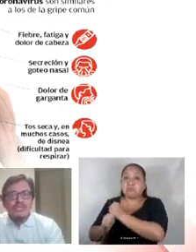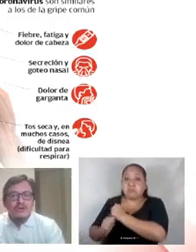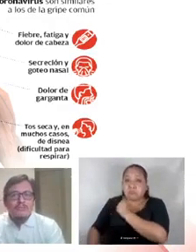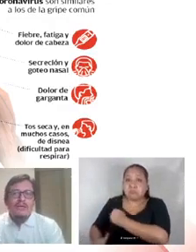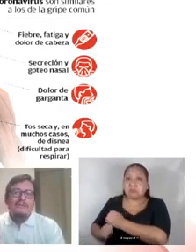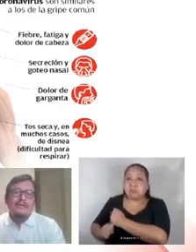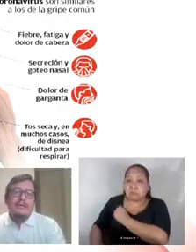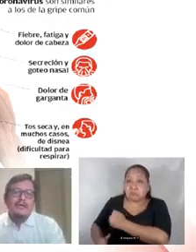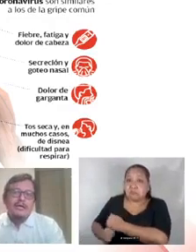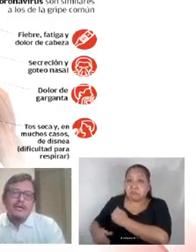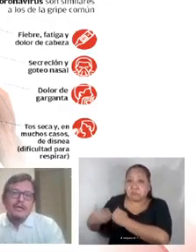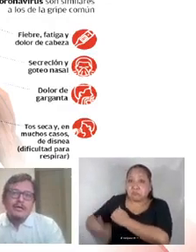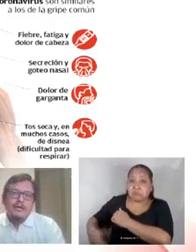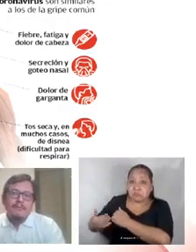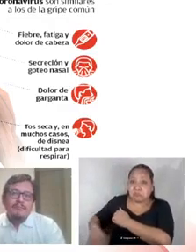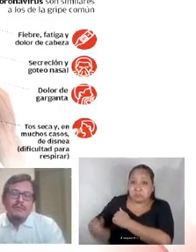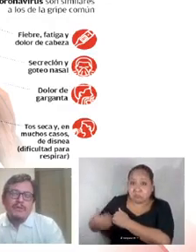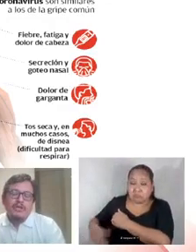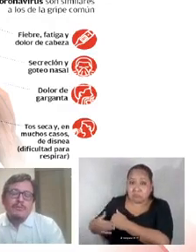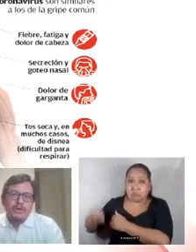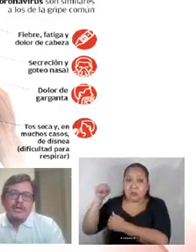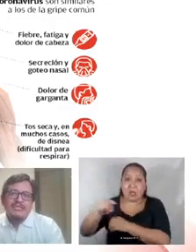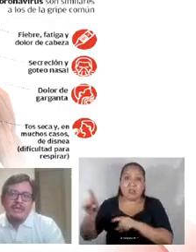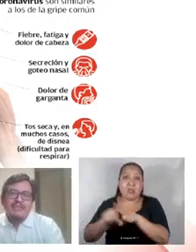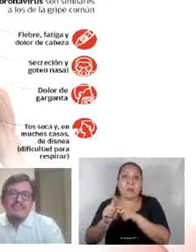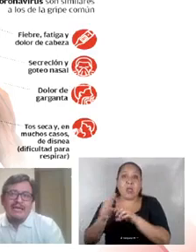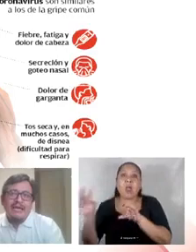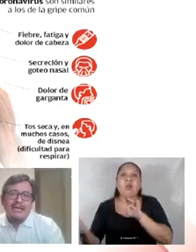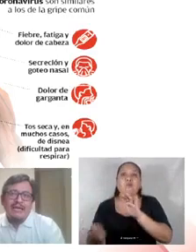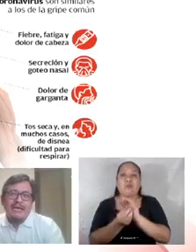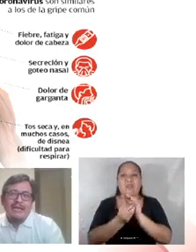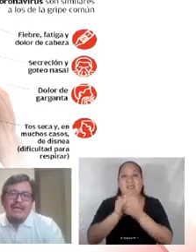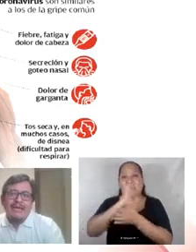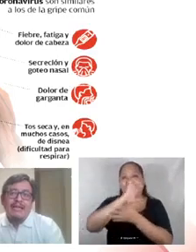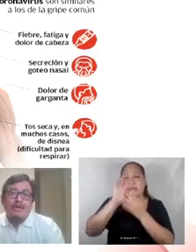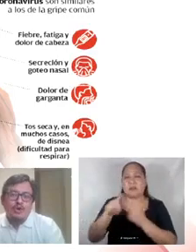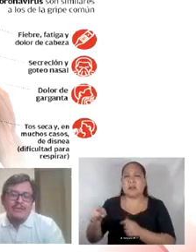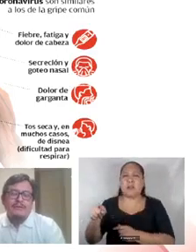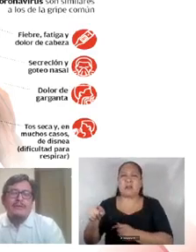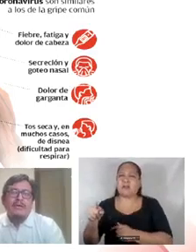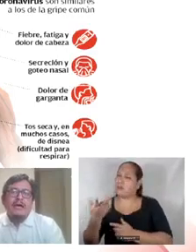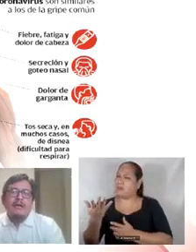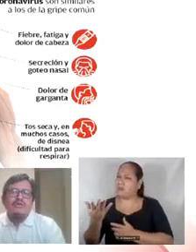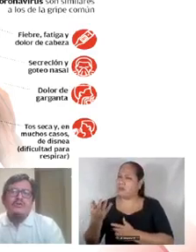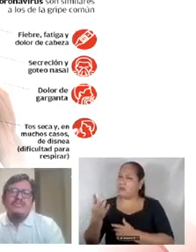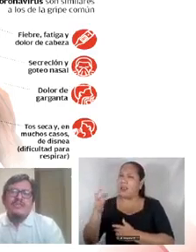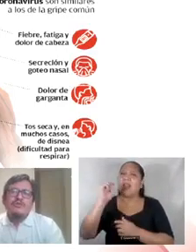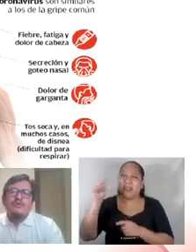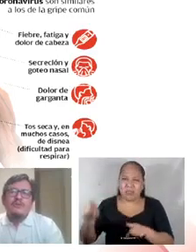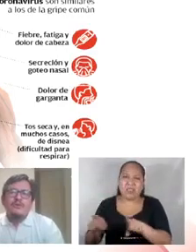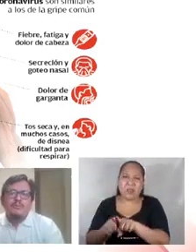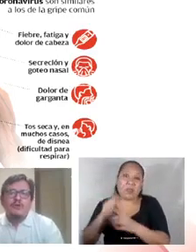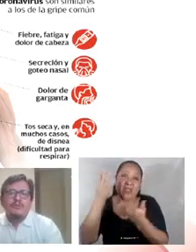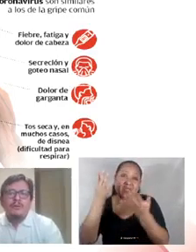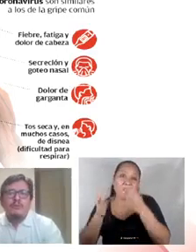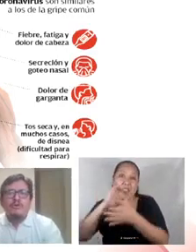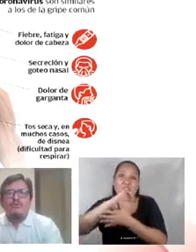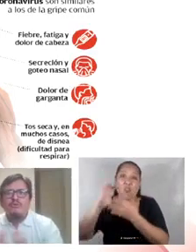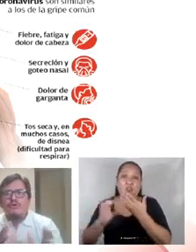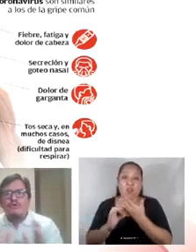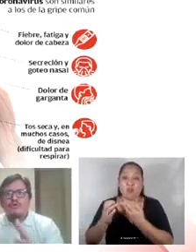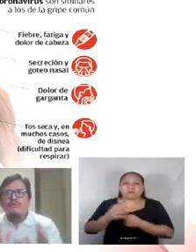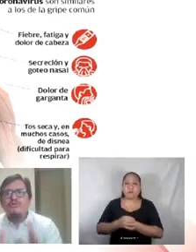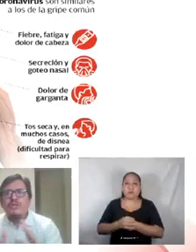como síntomas que nos pueden hacer pensar en el COVID. Algunos me dicen, doctor, pero ¿me